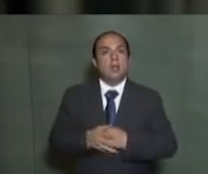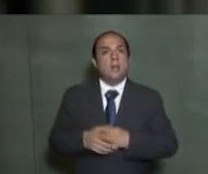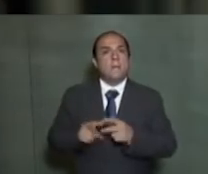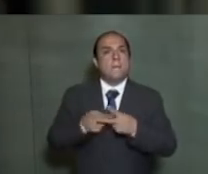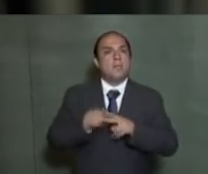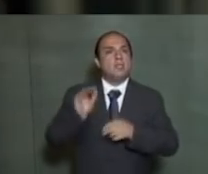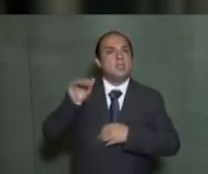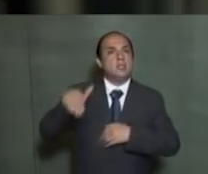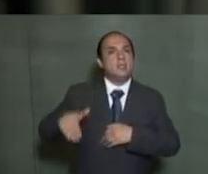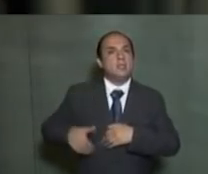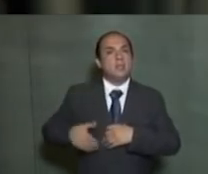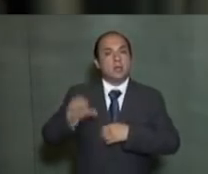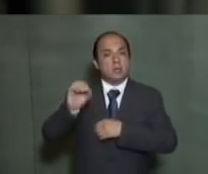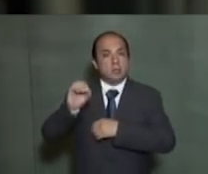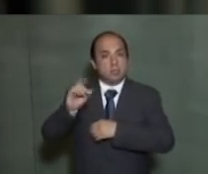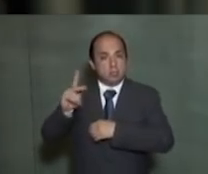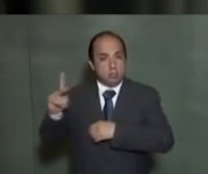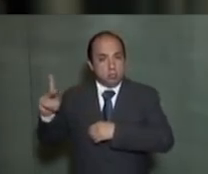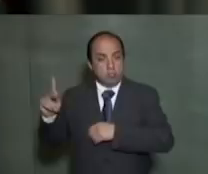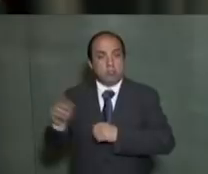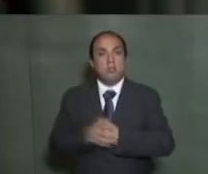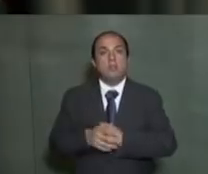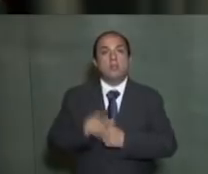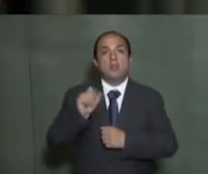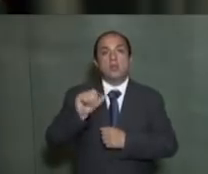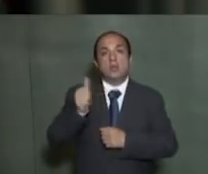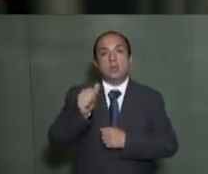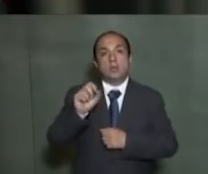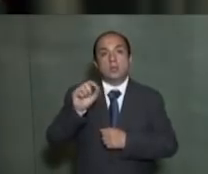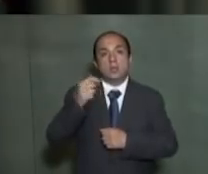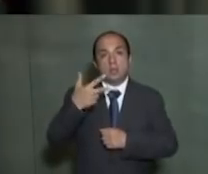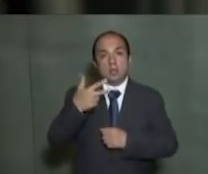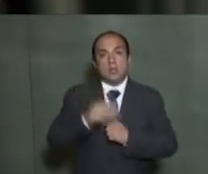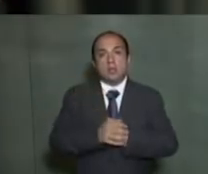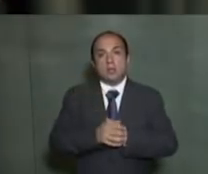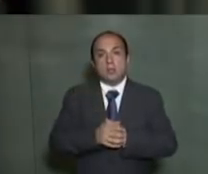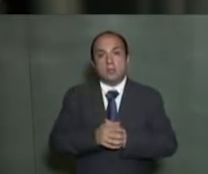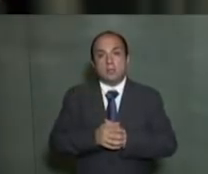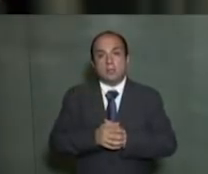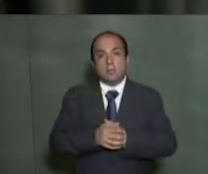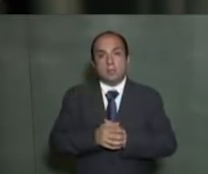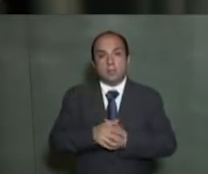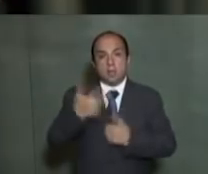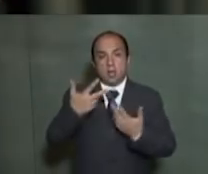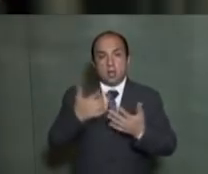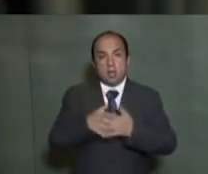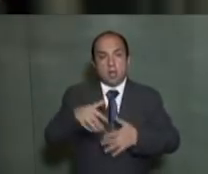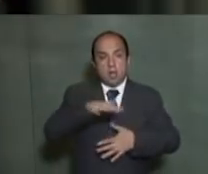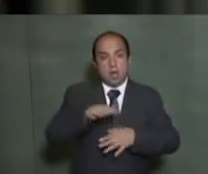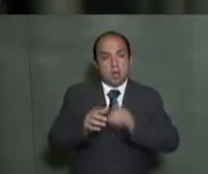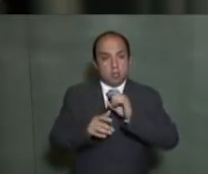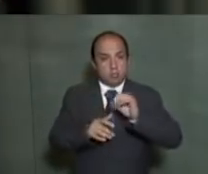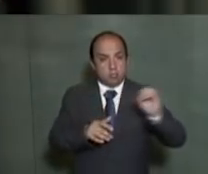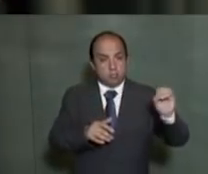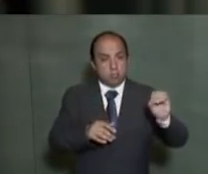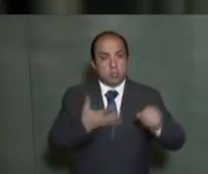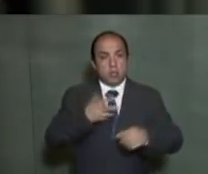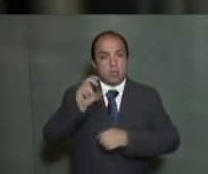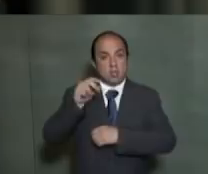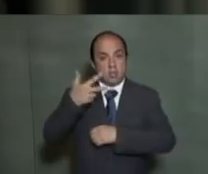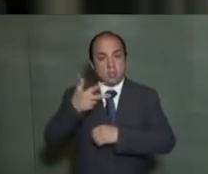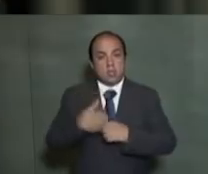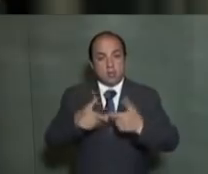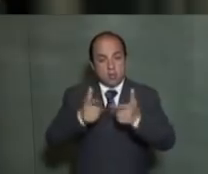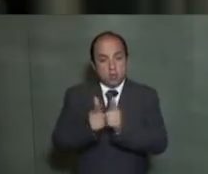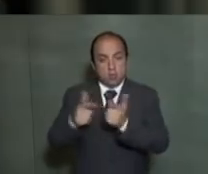14 brigadas que inspeccionaron de la zona 0 hacia el oriente. En total fueron 37 brigadas